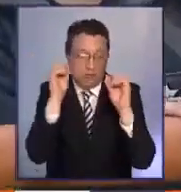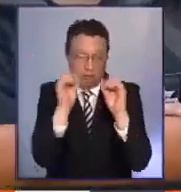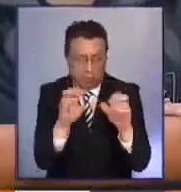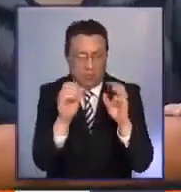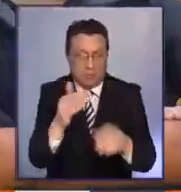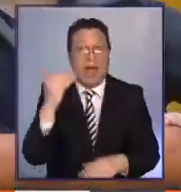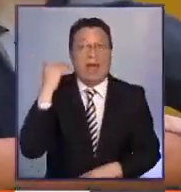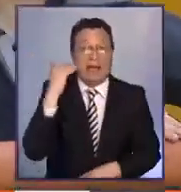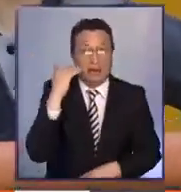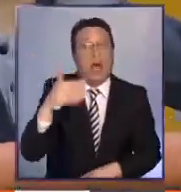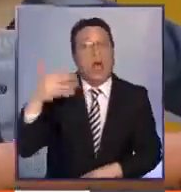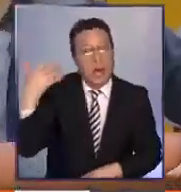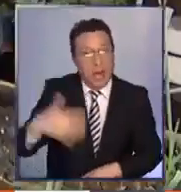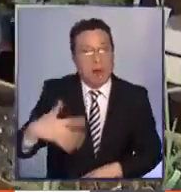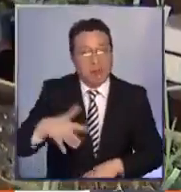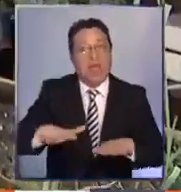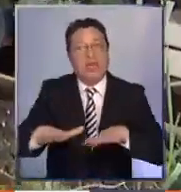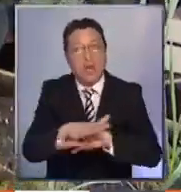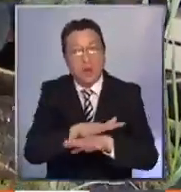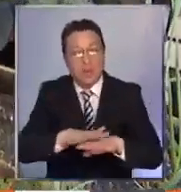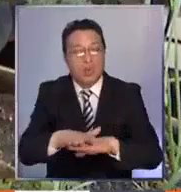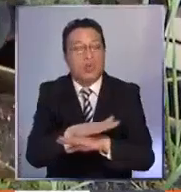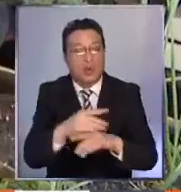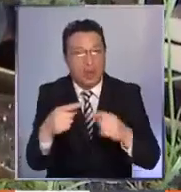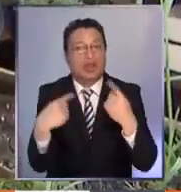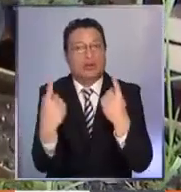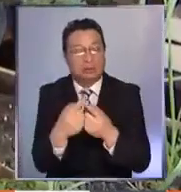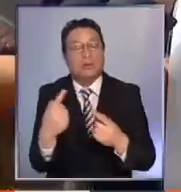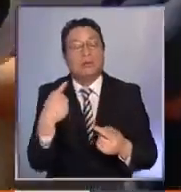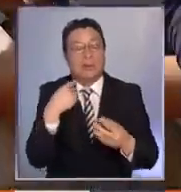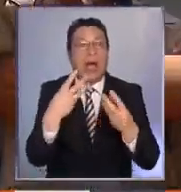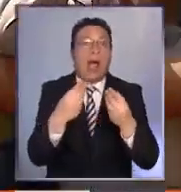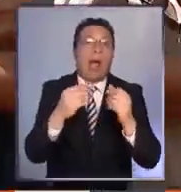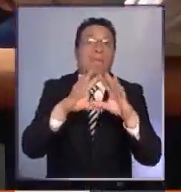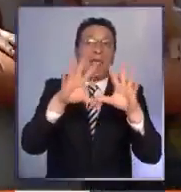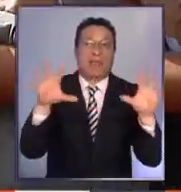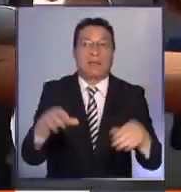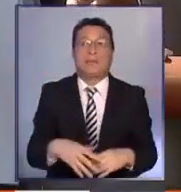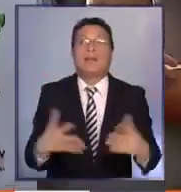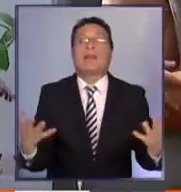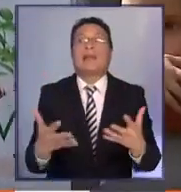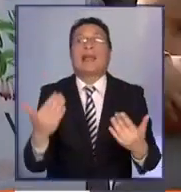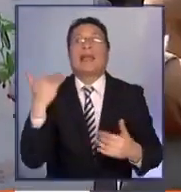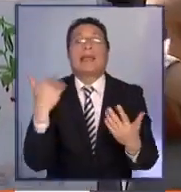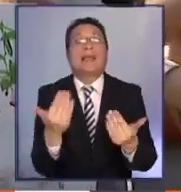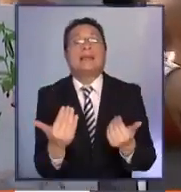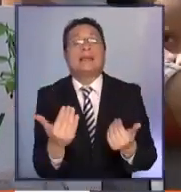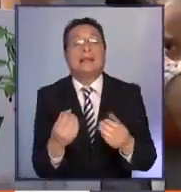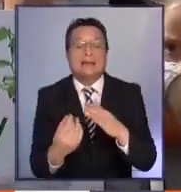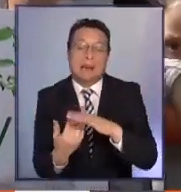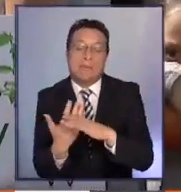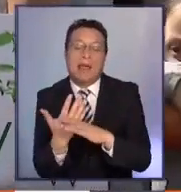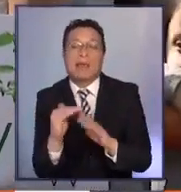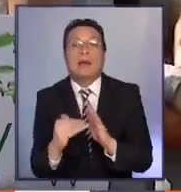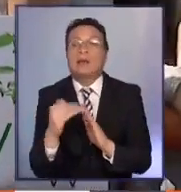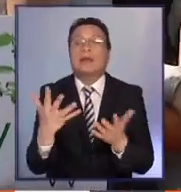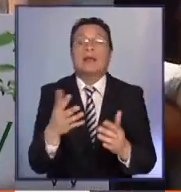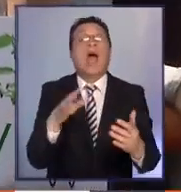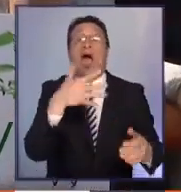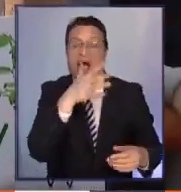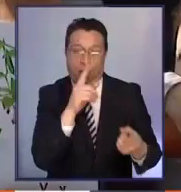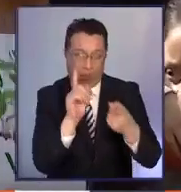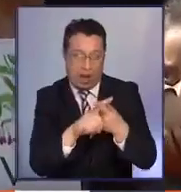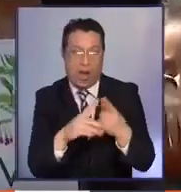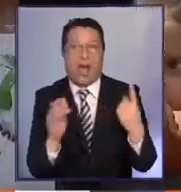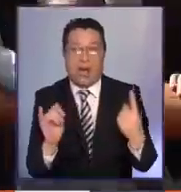niños en la importancia del cuidado de nuestro golpeado medio ambiente. ¿Qué necesitan las plantas para poder crecer? Agua.